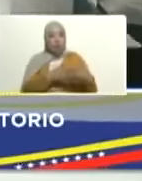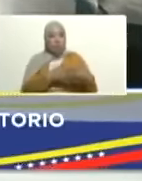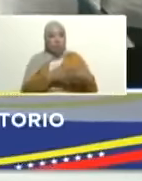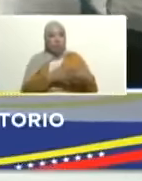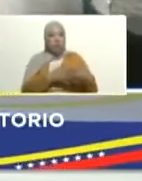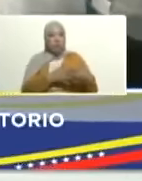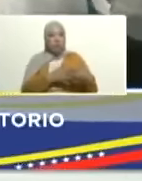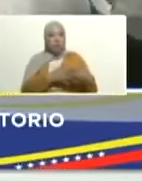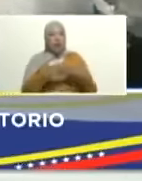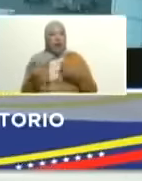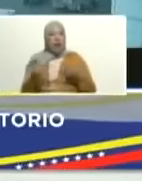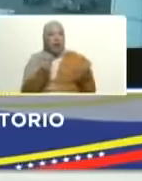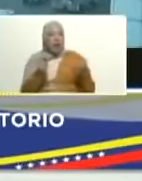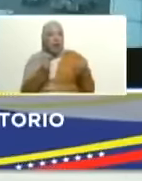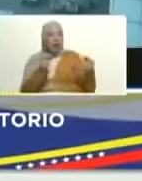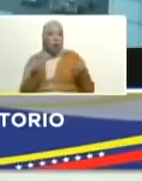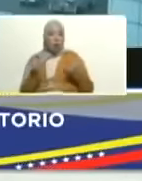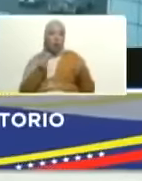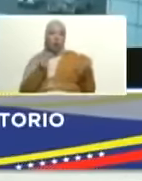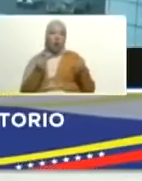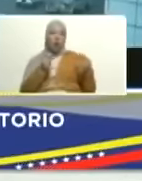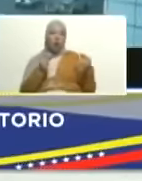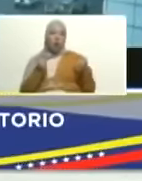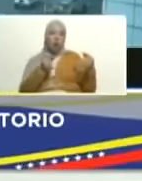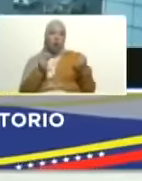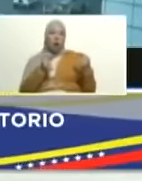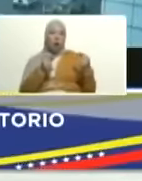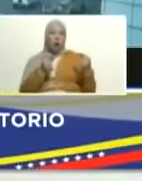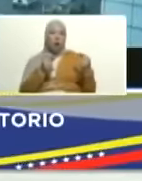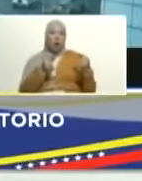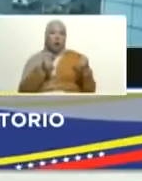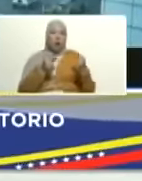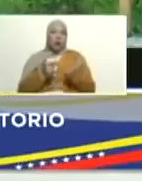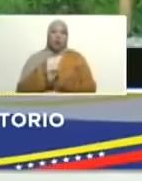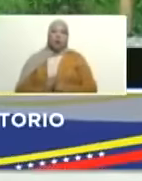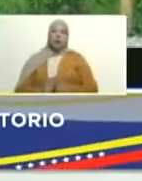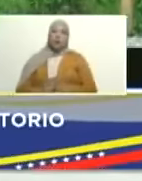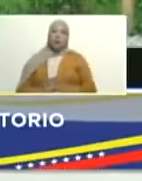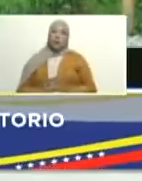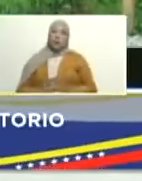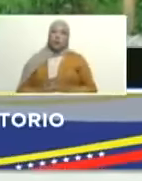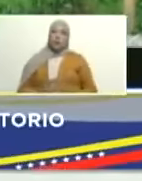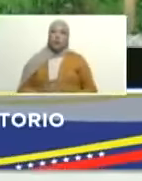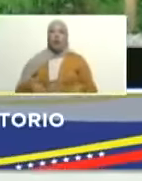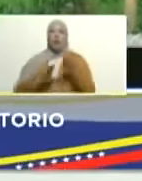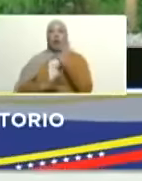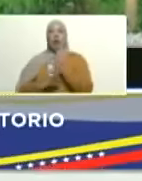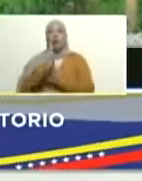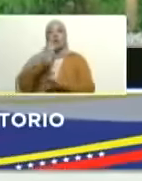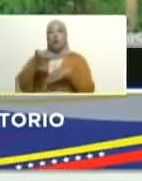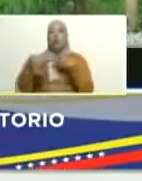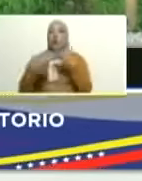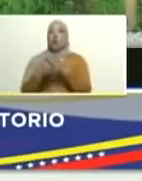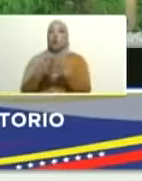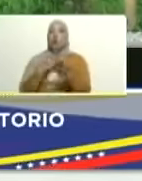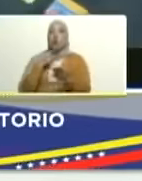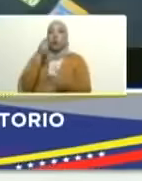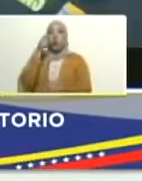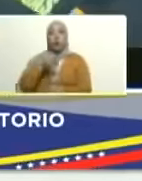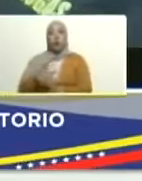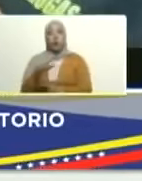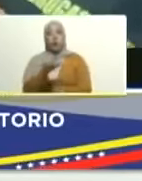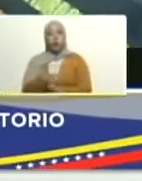Siempre hemos dialogado, siempre hemos estado en disposición de avanzar en todos los acuerdos,